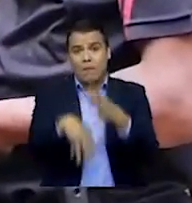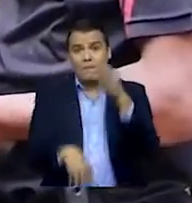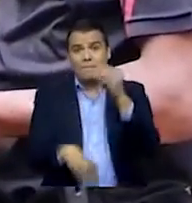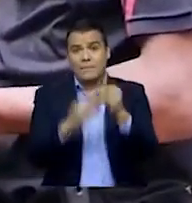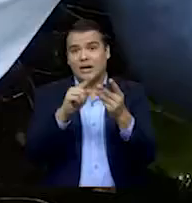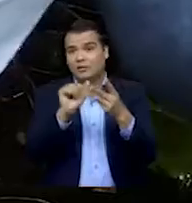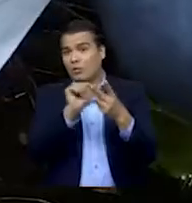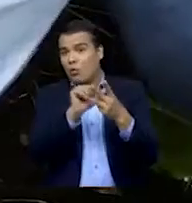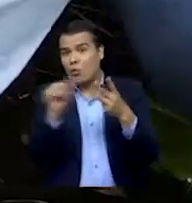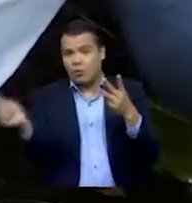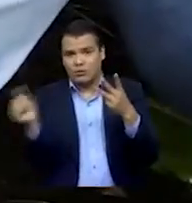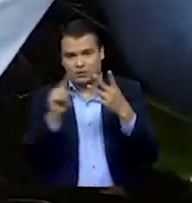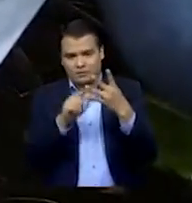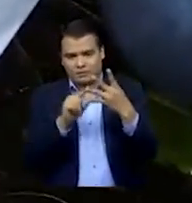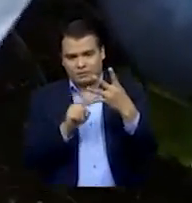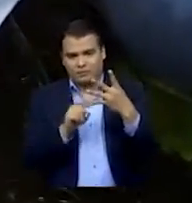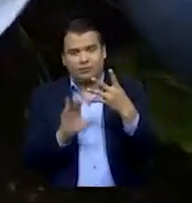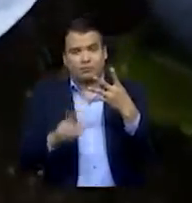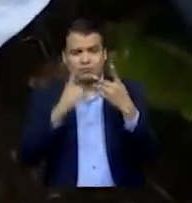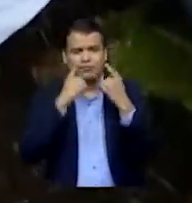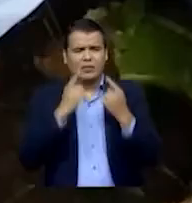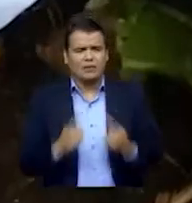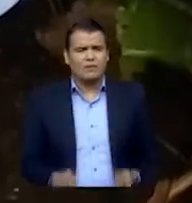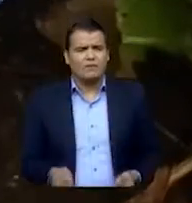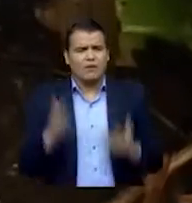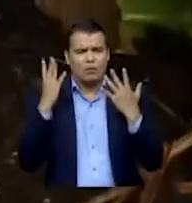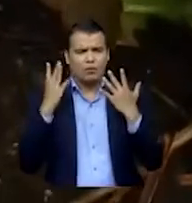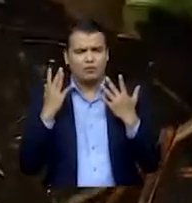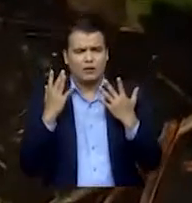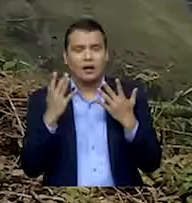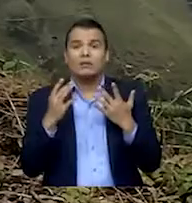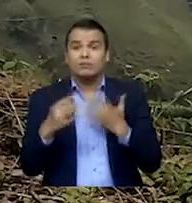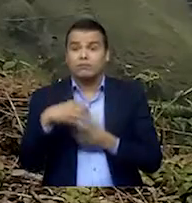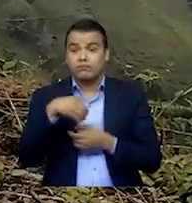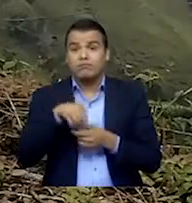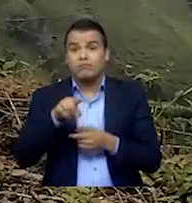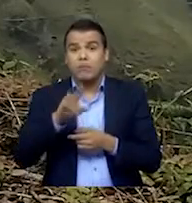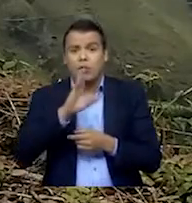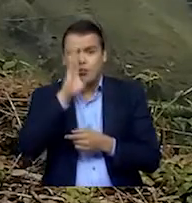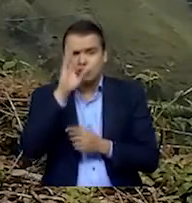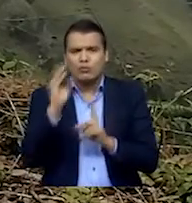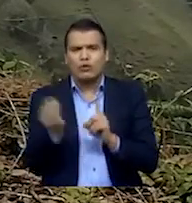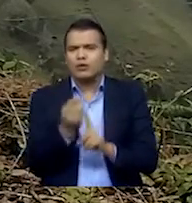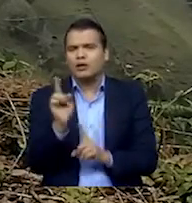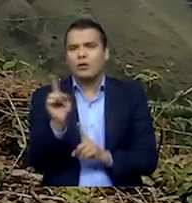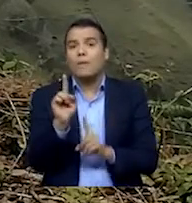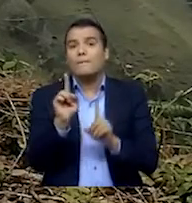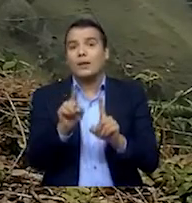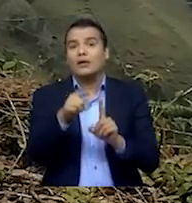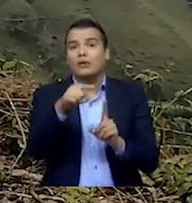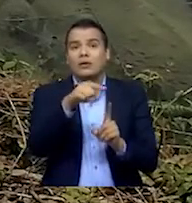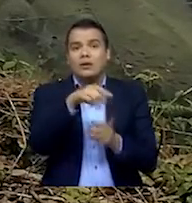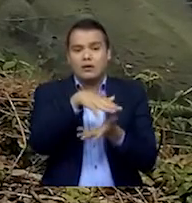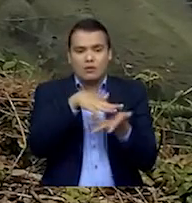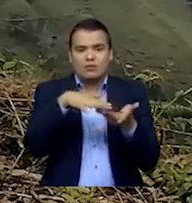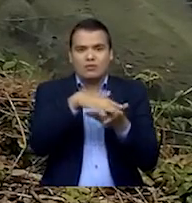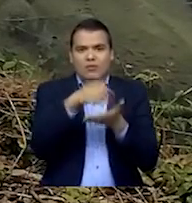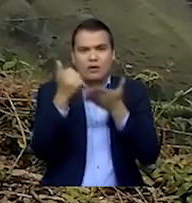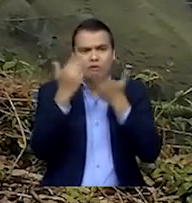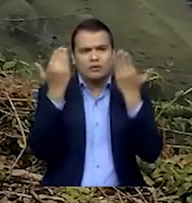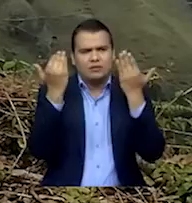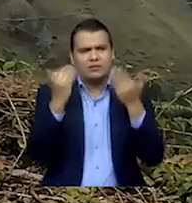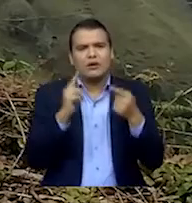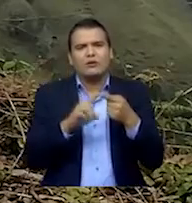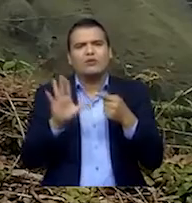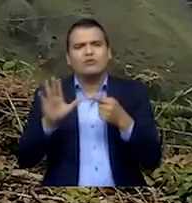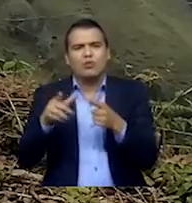especies también muy importantes que a pesar de que no son de acá pero son importantes para el tema y ecosistémico que es la lissón